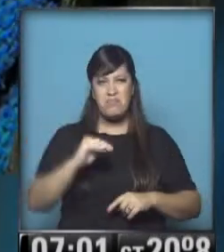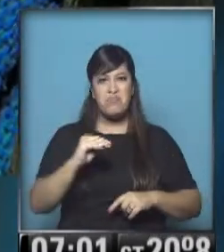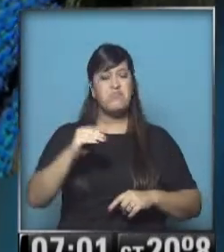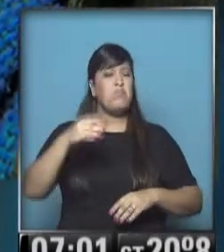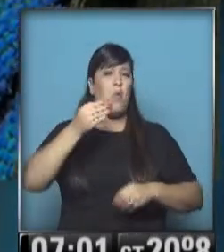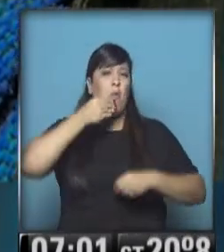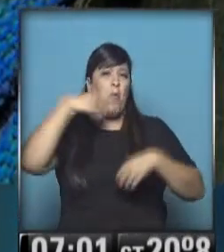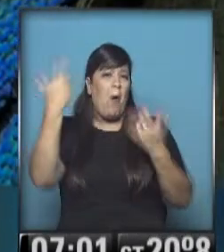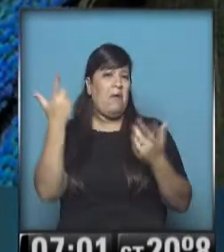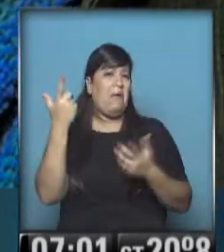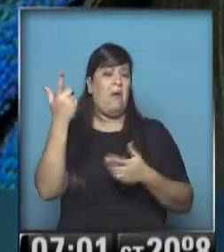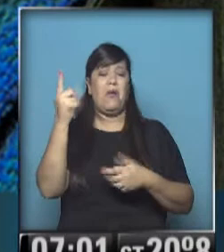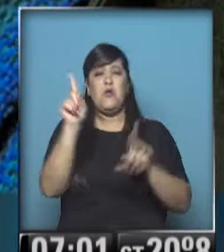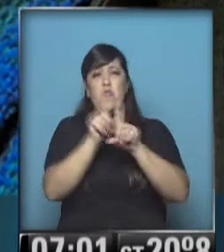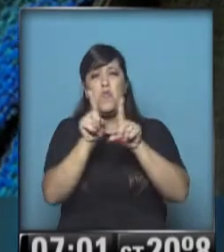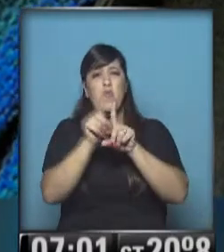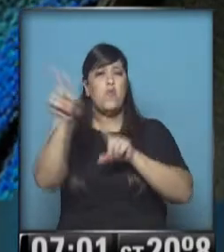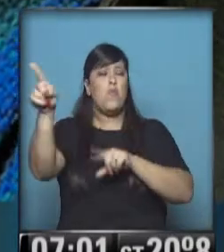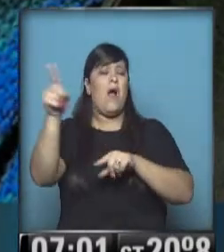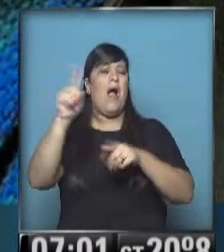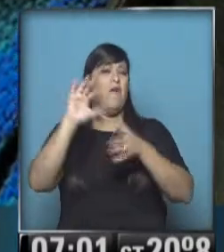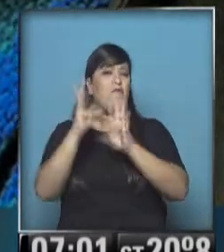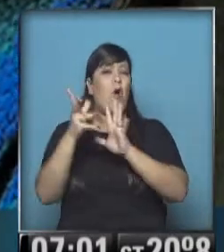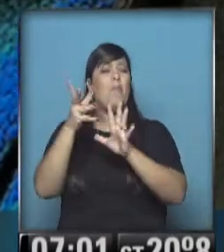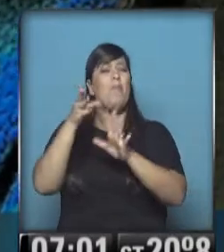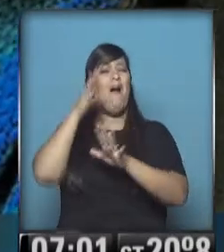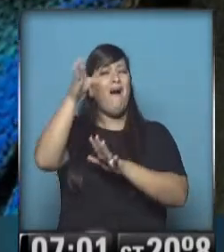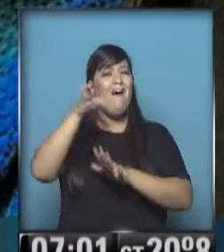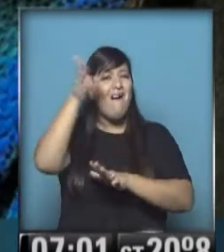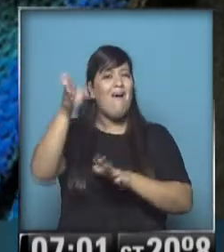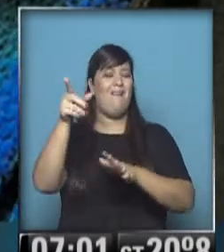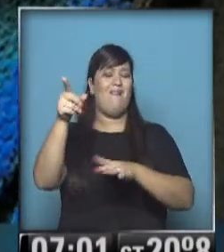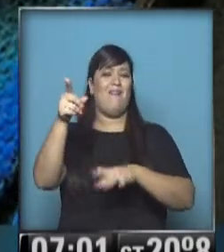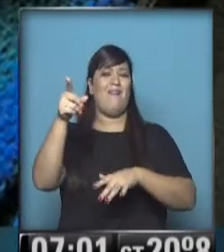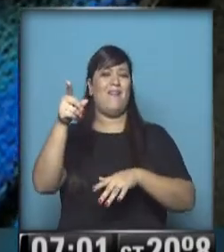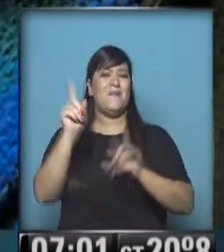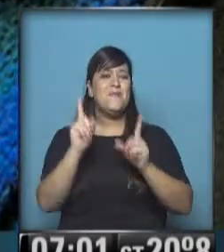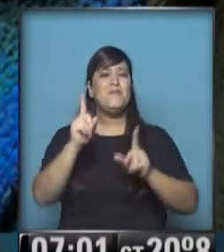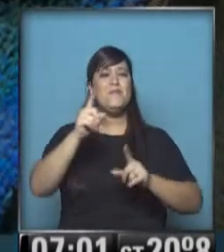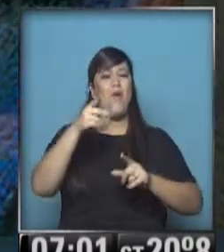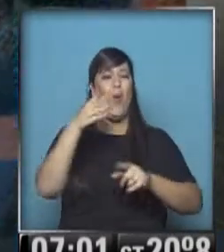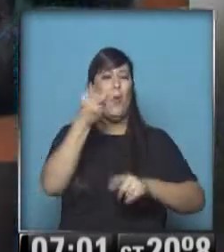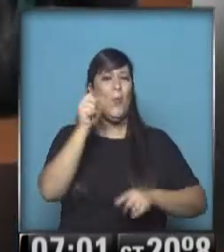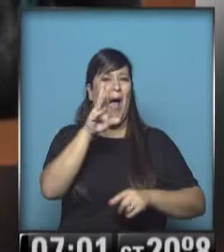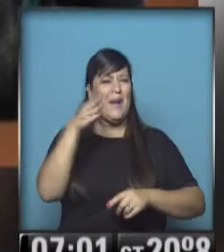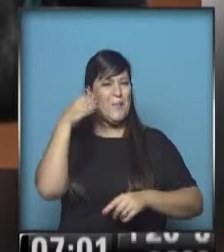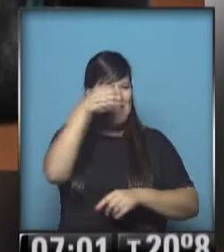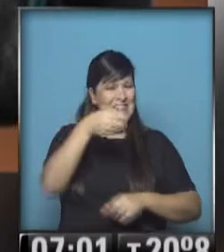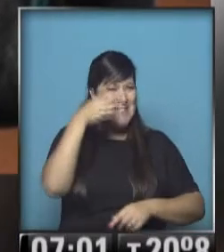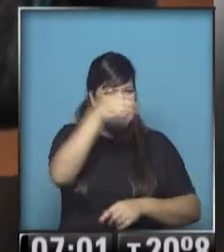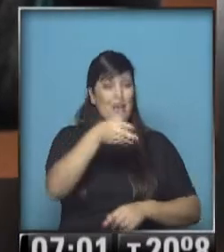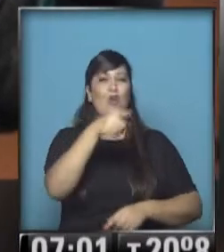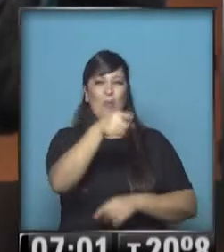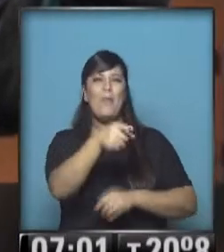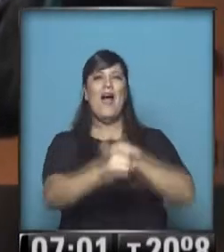cualquier parroquiano de esos que todavía se reúnen en los pocos cafés que quedan para